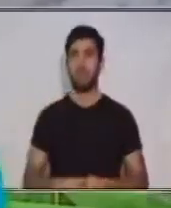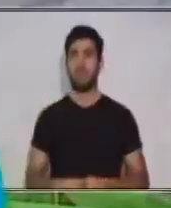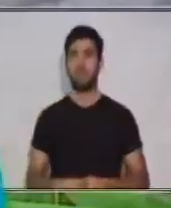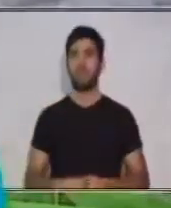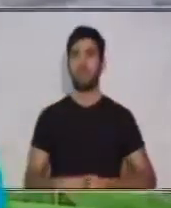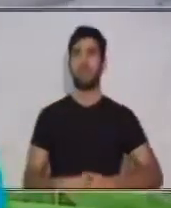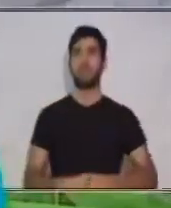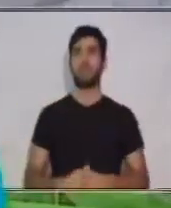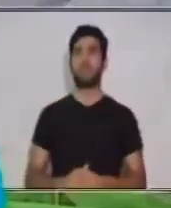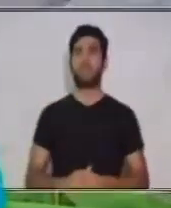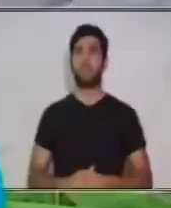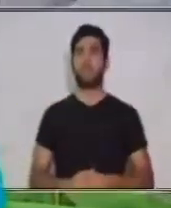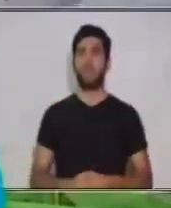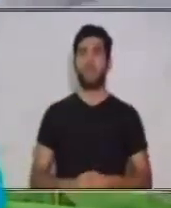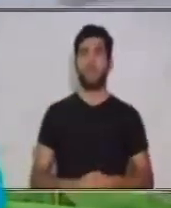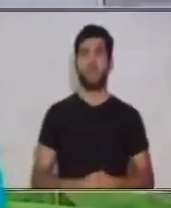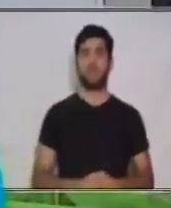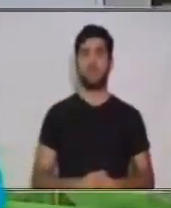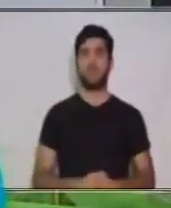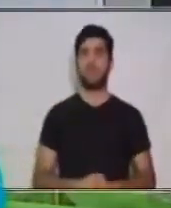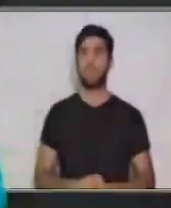Baloncesto y maratón.